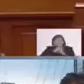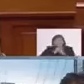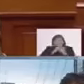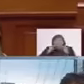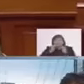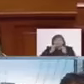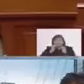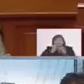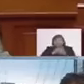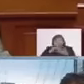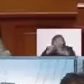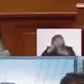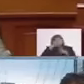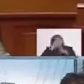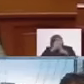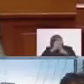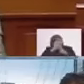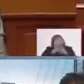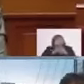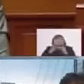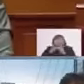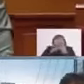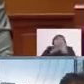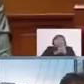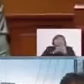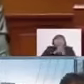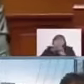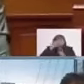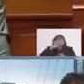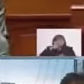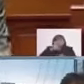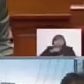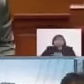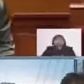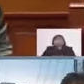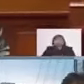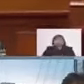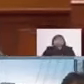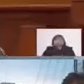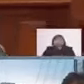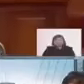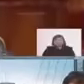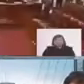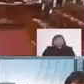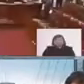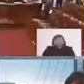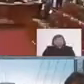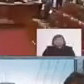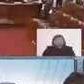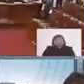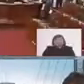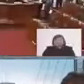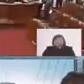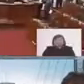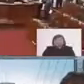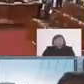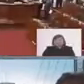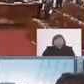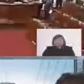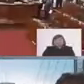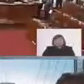prevalece sobre la otra. Y eso es un poco lo que ha determinado esta parálisis, muchas veces encubierta, de una